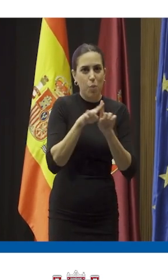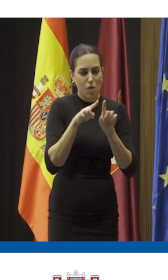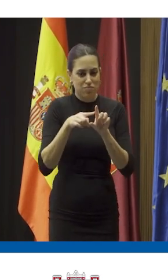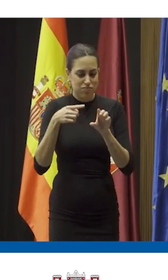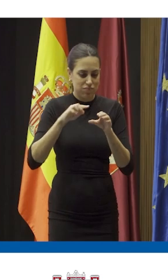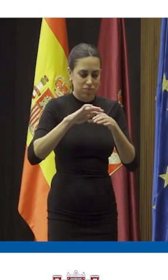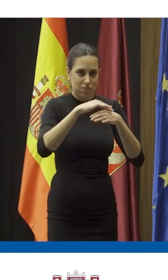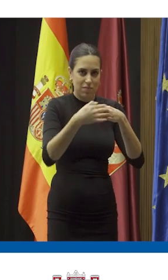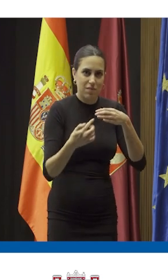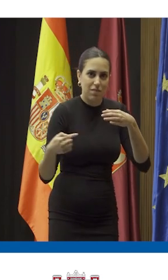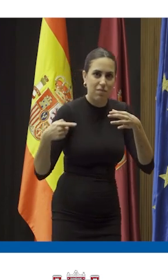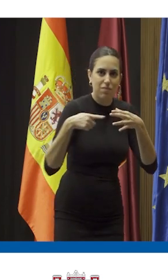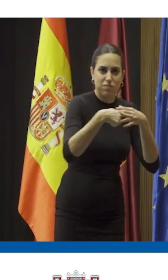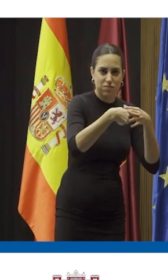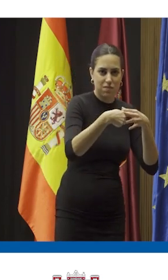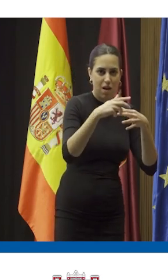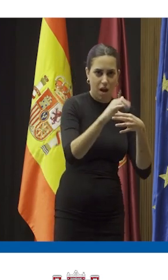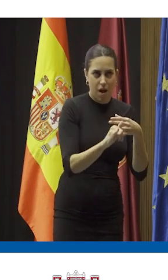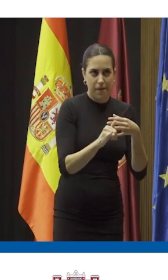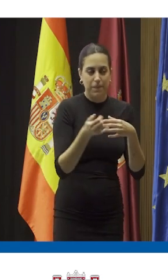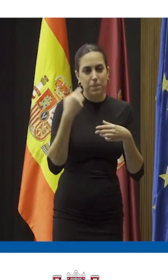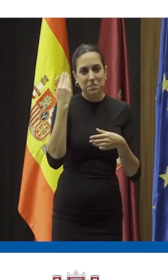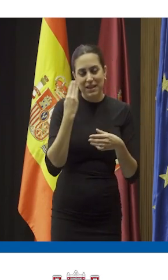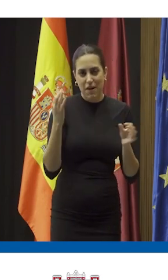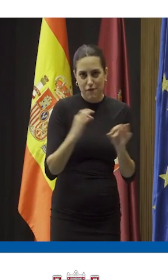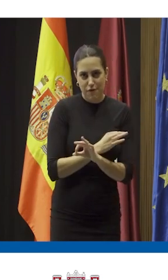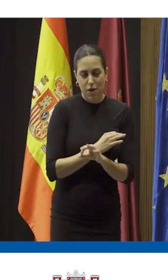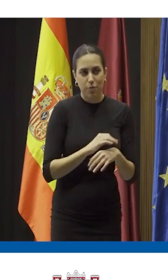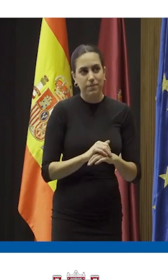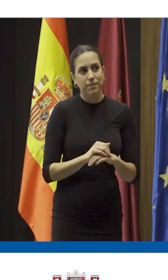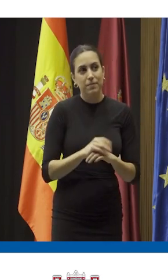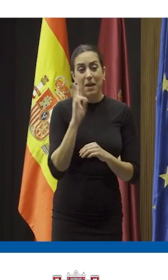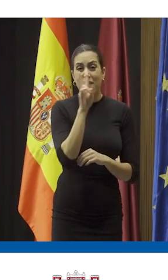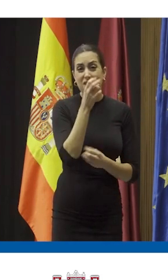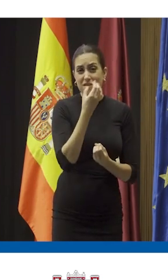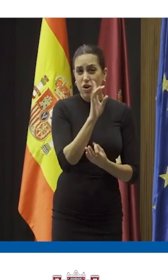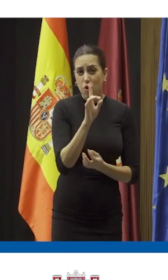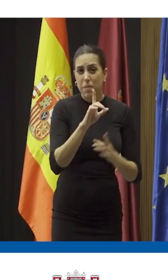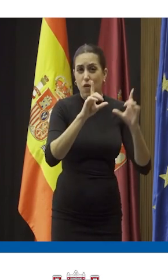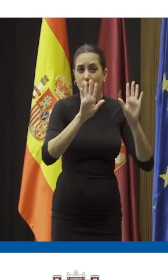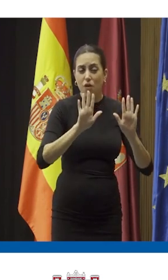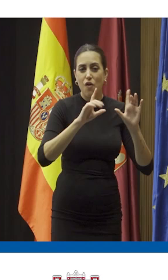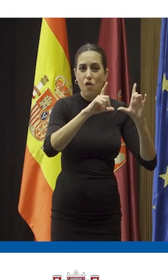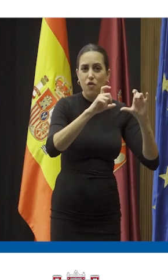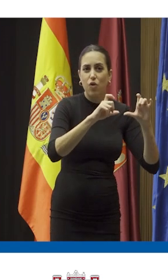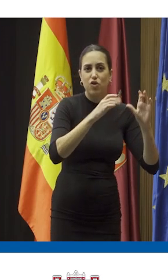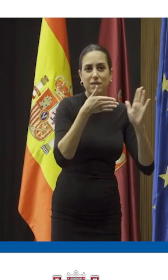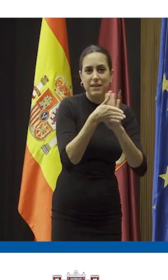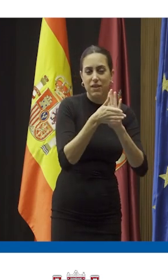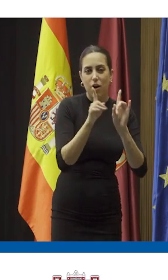Bueno, él pensaba que era una forma equivocada. André Vesalio. No se aprecia bien, pero la foto es la página